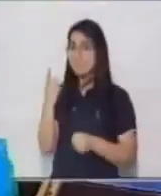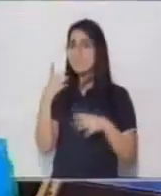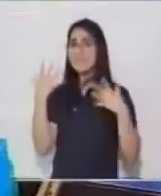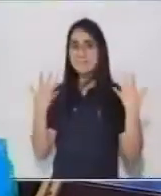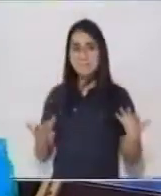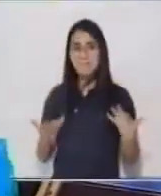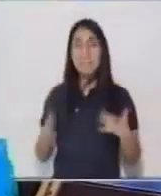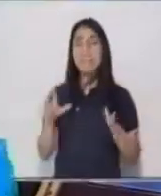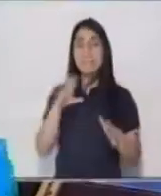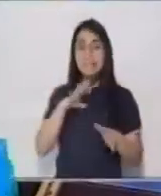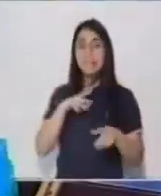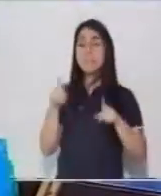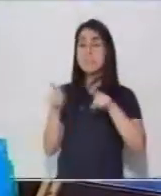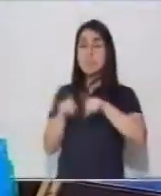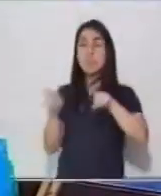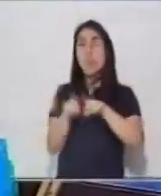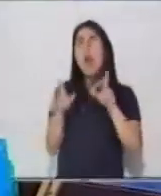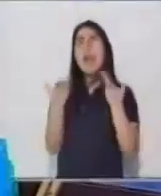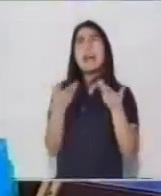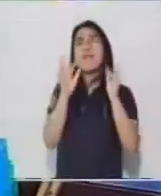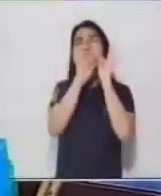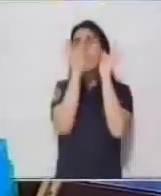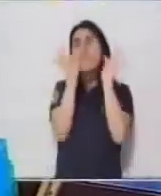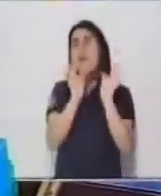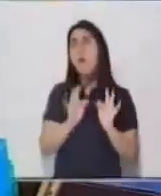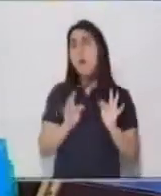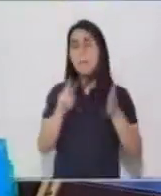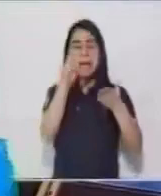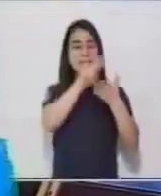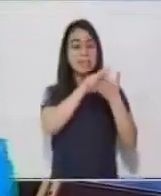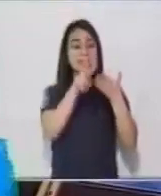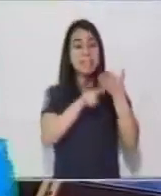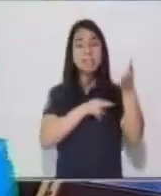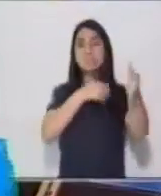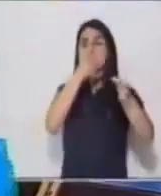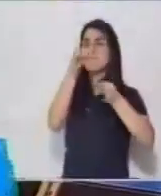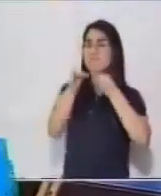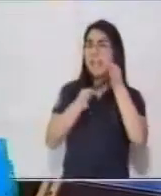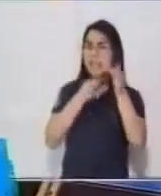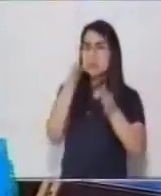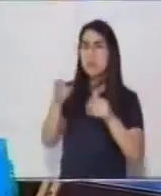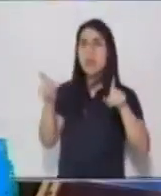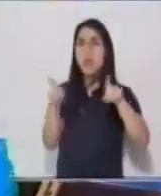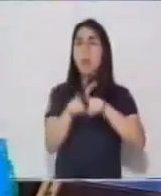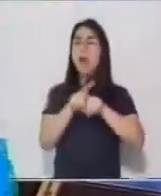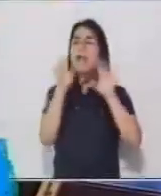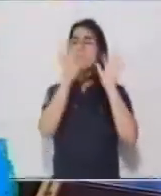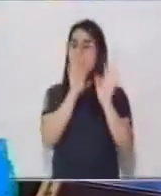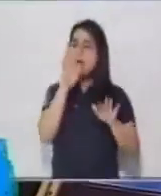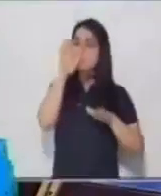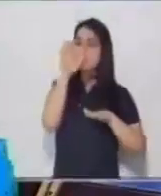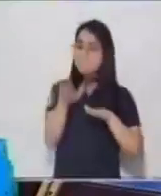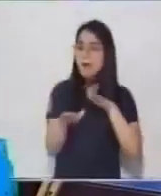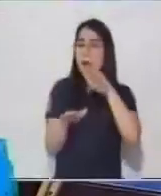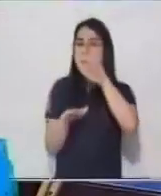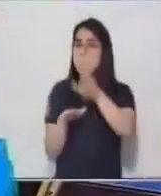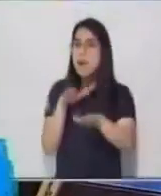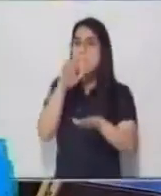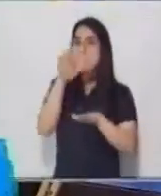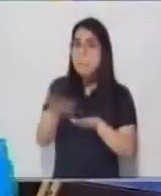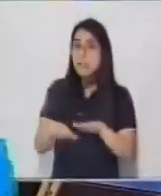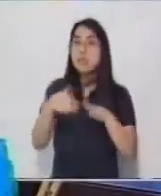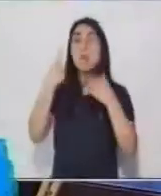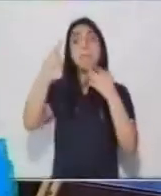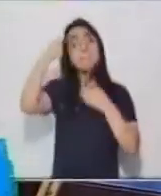instructivo nos va dando una serie de pasos a seguir para alcanzar el éxito de esta actividad, que en este paso